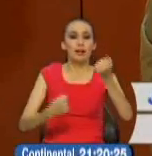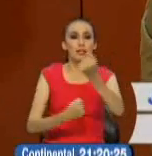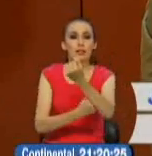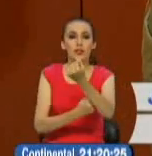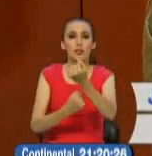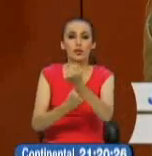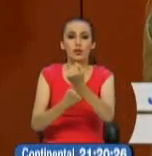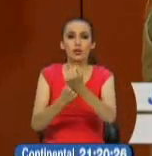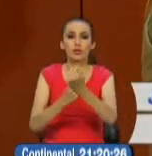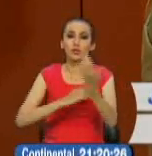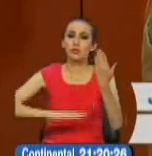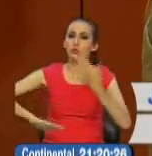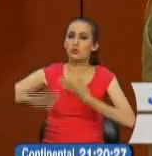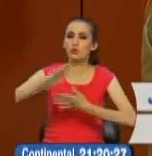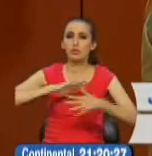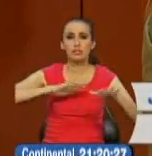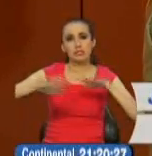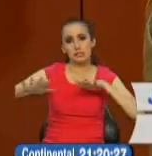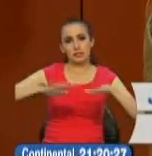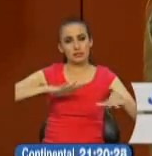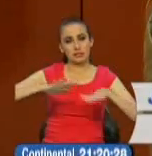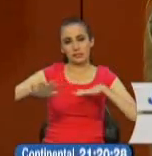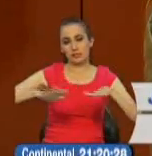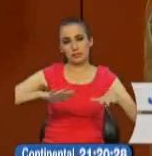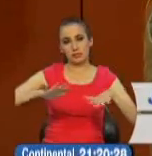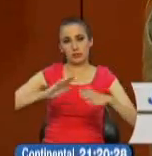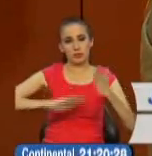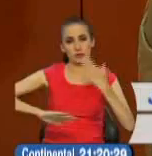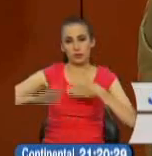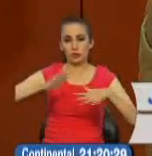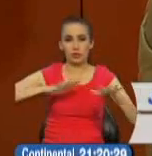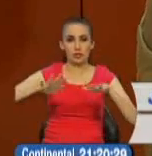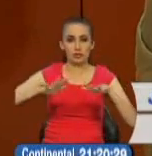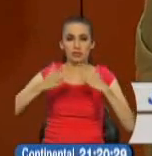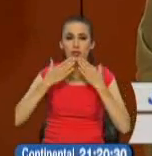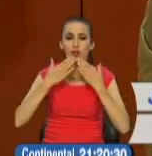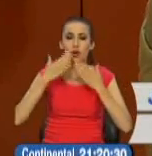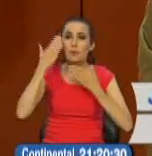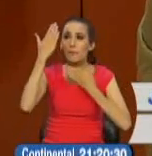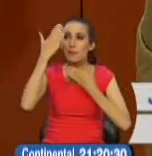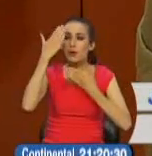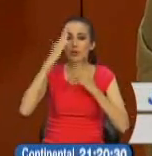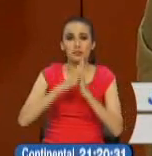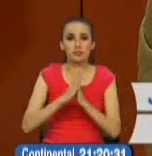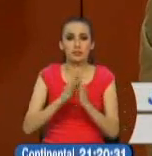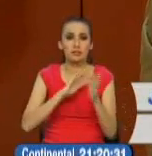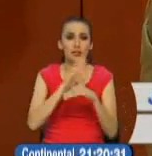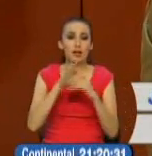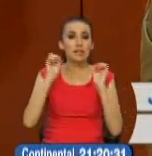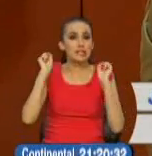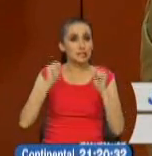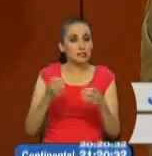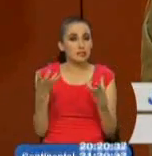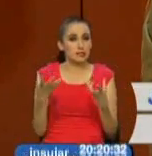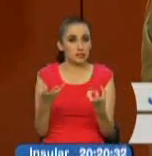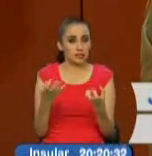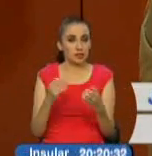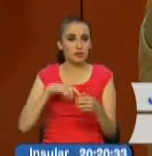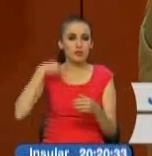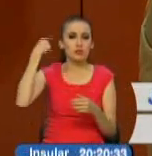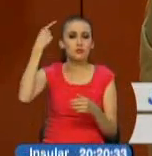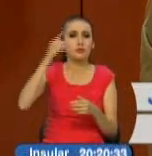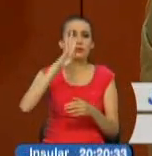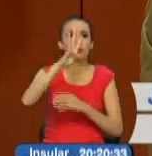para consolidar todas las acciones, toda la articulación de la política pública que se va a requerir en estos